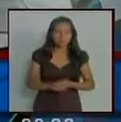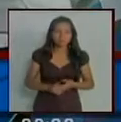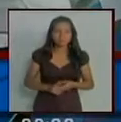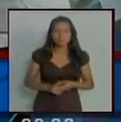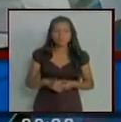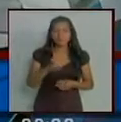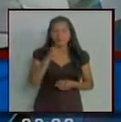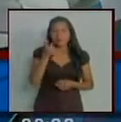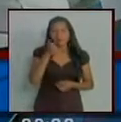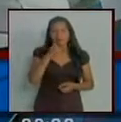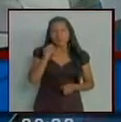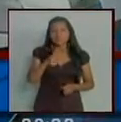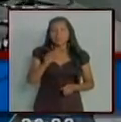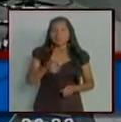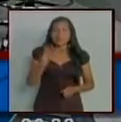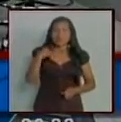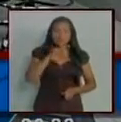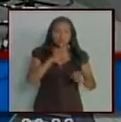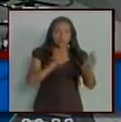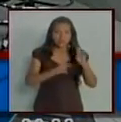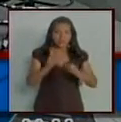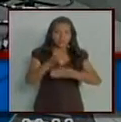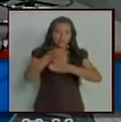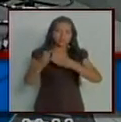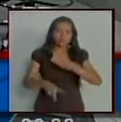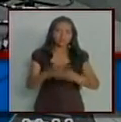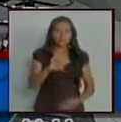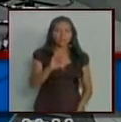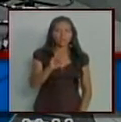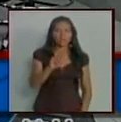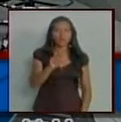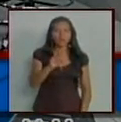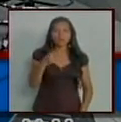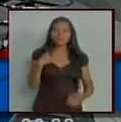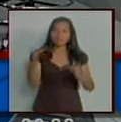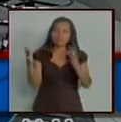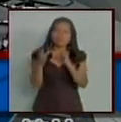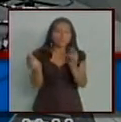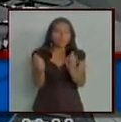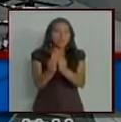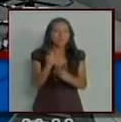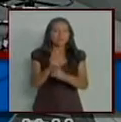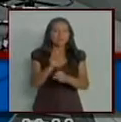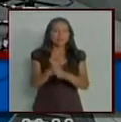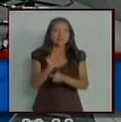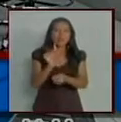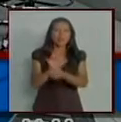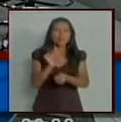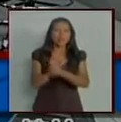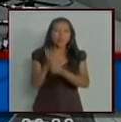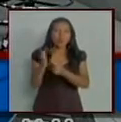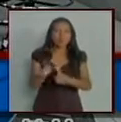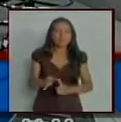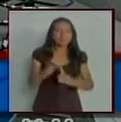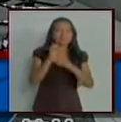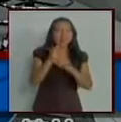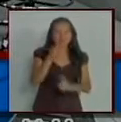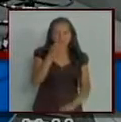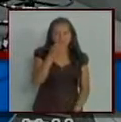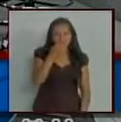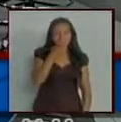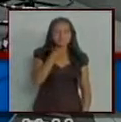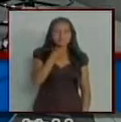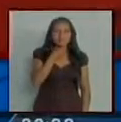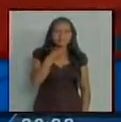Sí. En realidad, nosotras las fonoaudiólogas trabajamos de la mano con los otorrinos, ¿no? Porque el paciente primeramente va